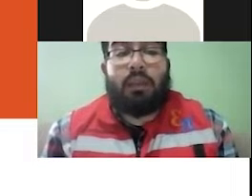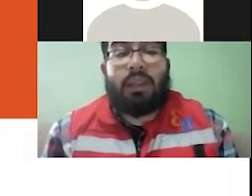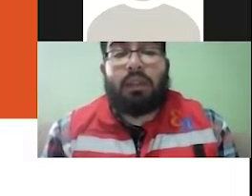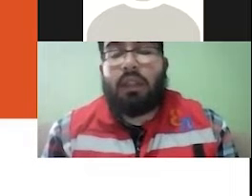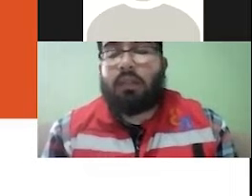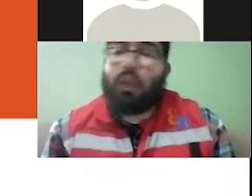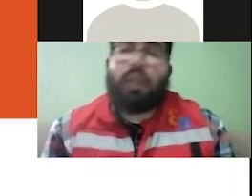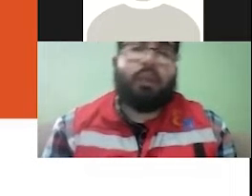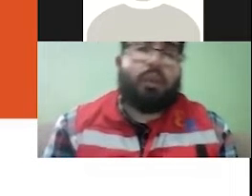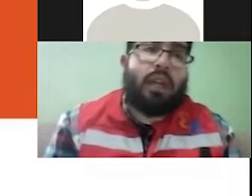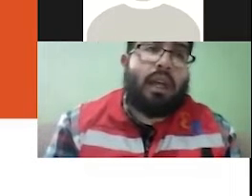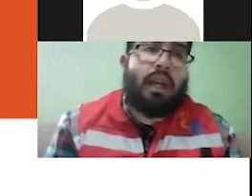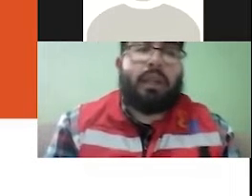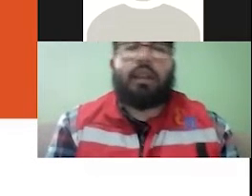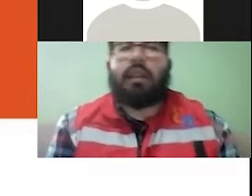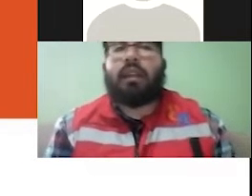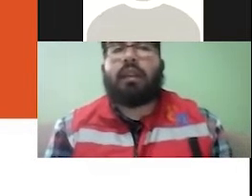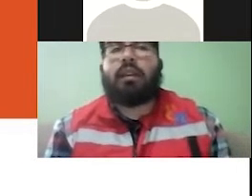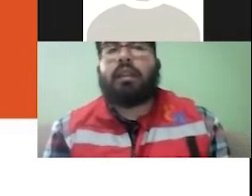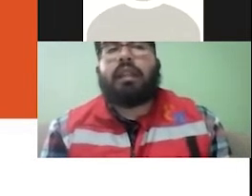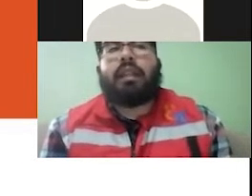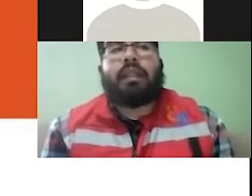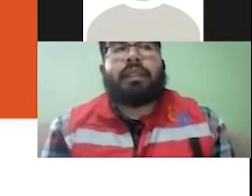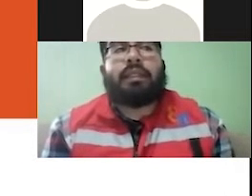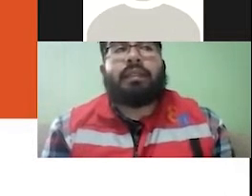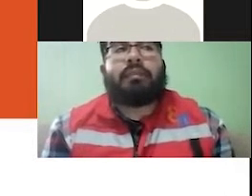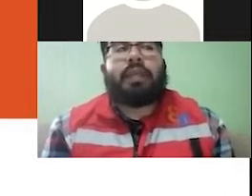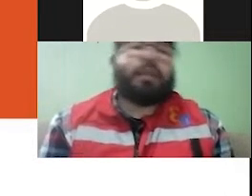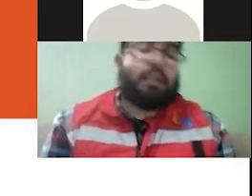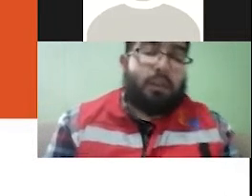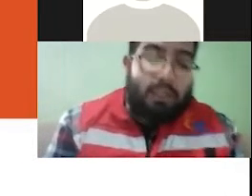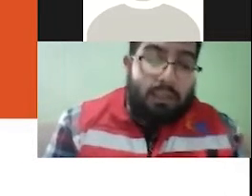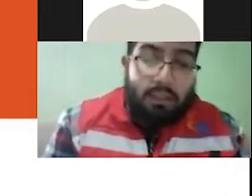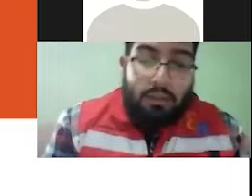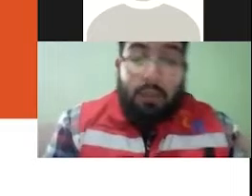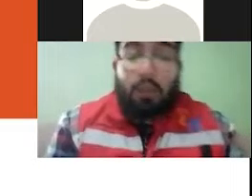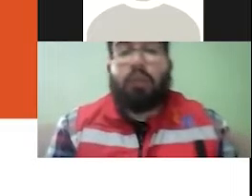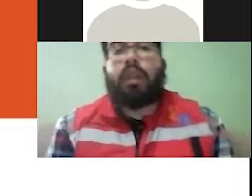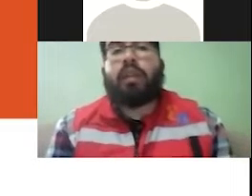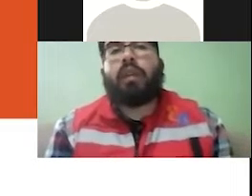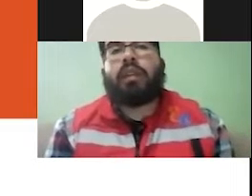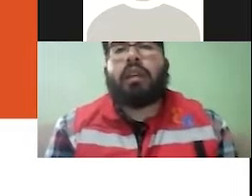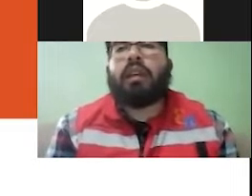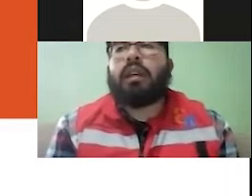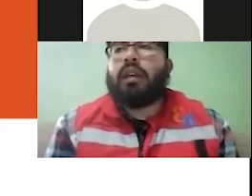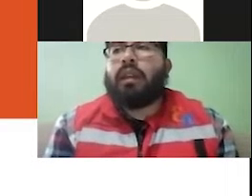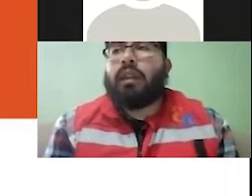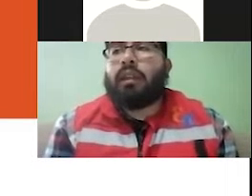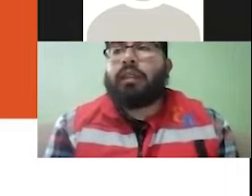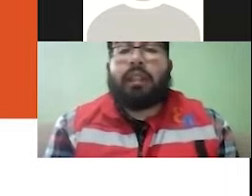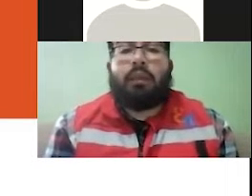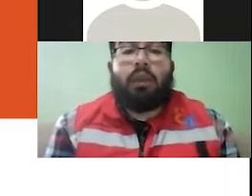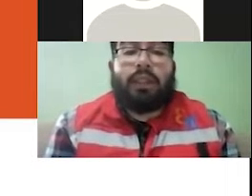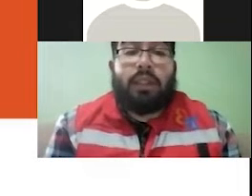nos haya pasado nada. Por ejemplo, la brigada de prevención y combate de incendios, que nos comunique pues que